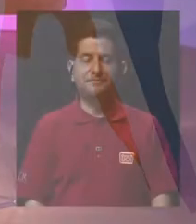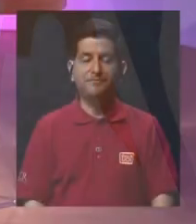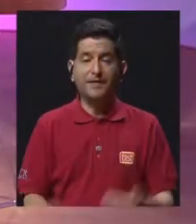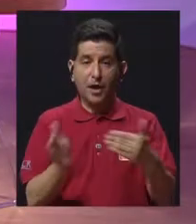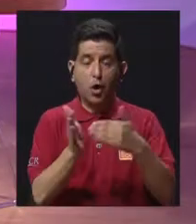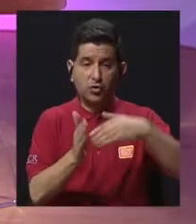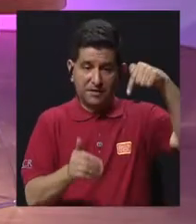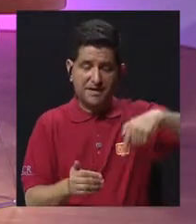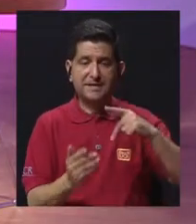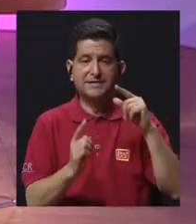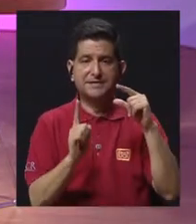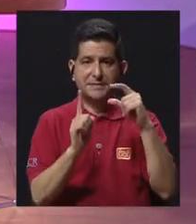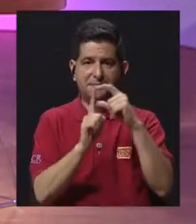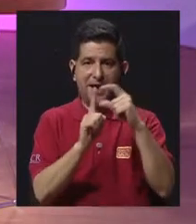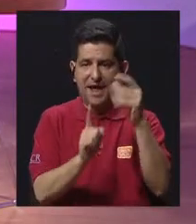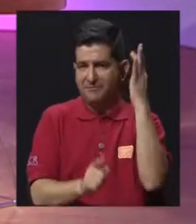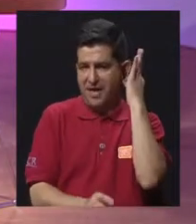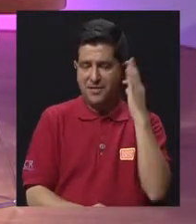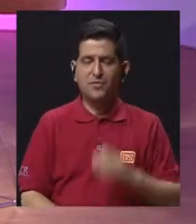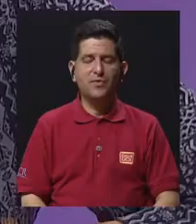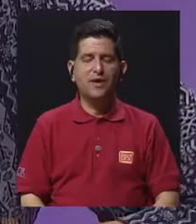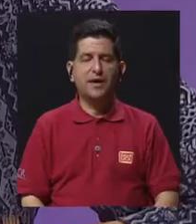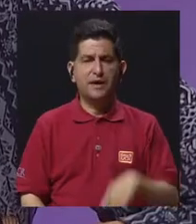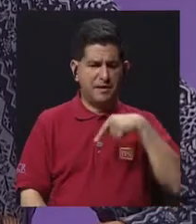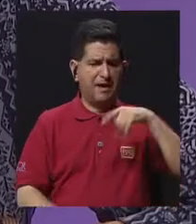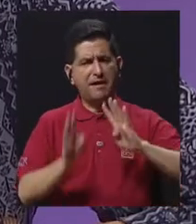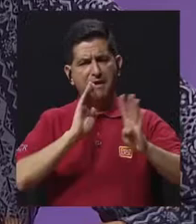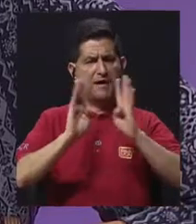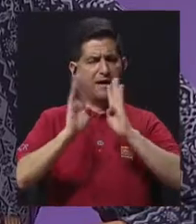Estamos de vuelta en Palabra de Mujer. Estamos conversando